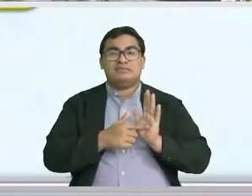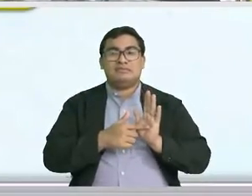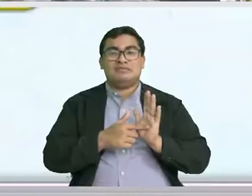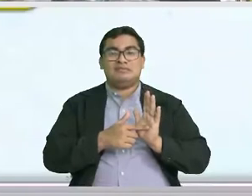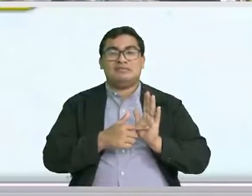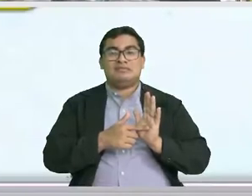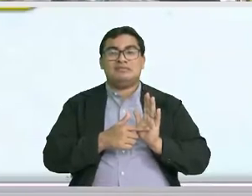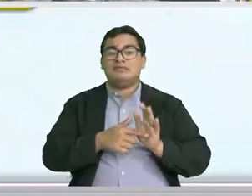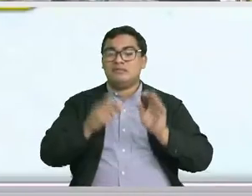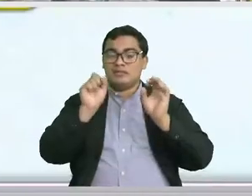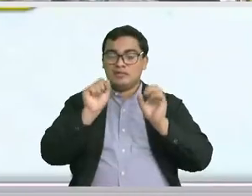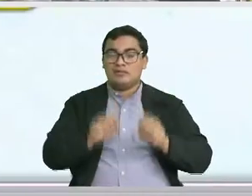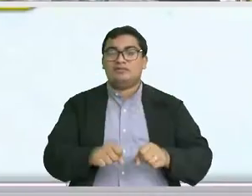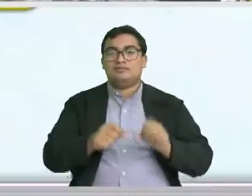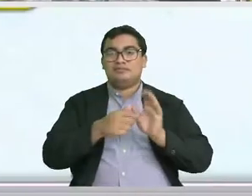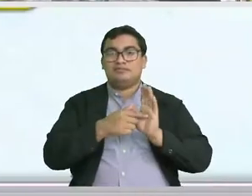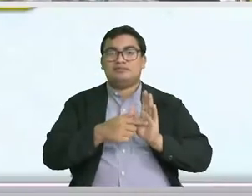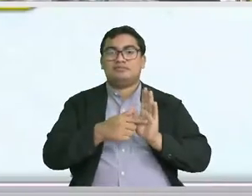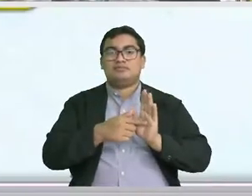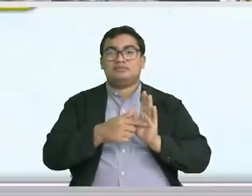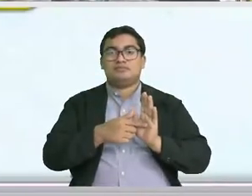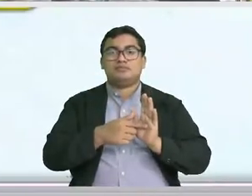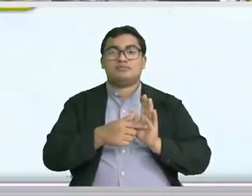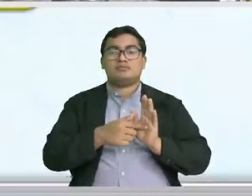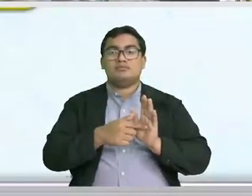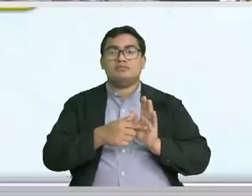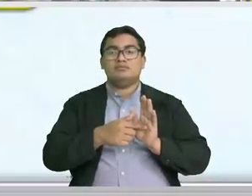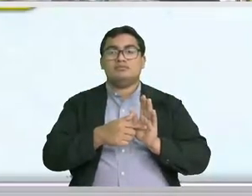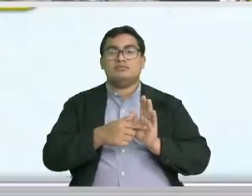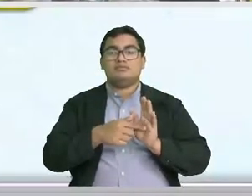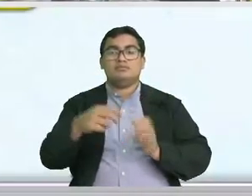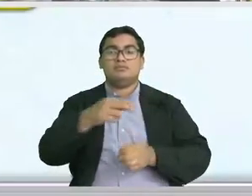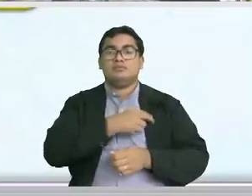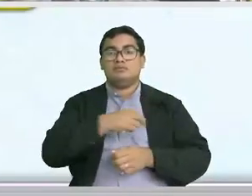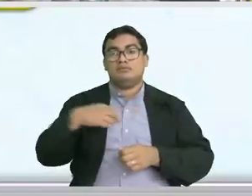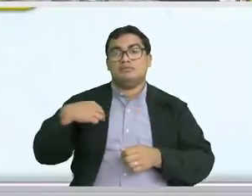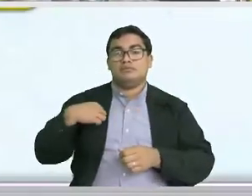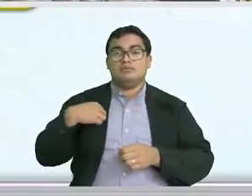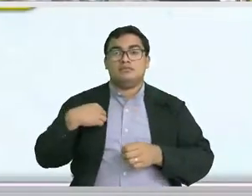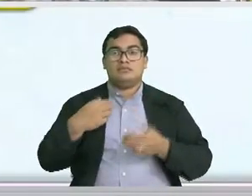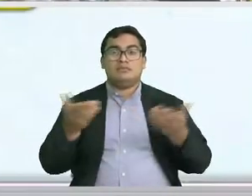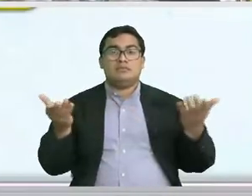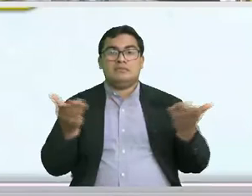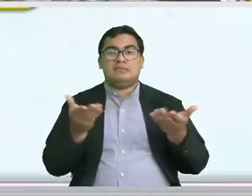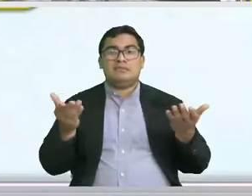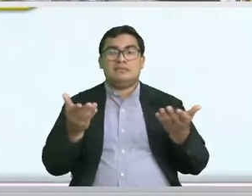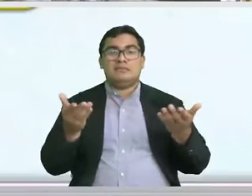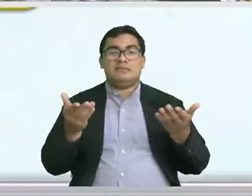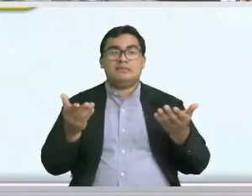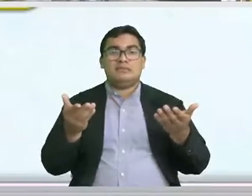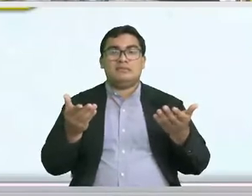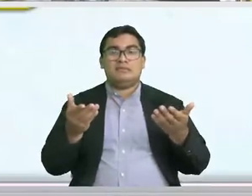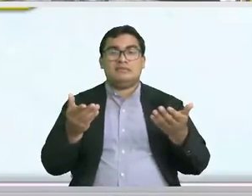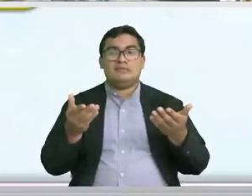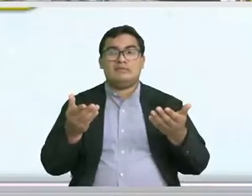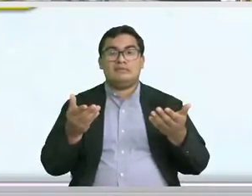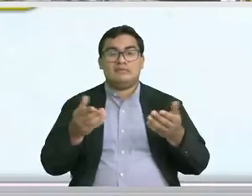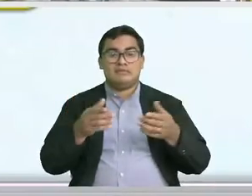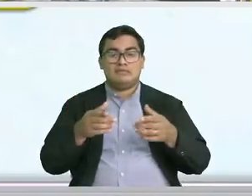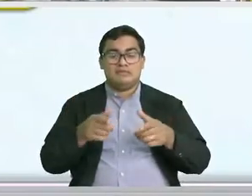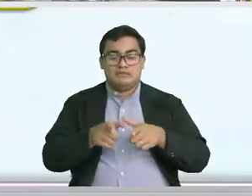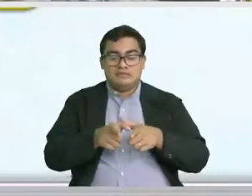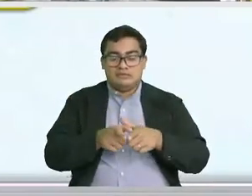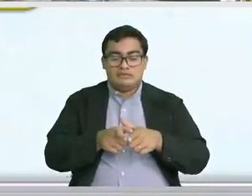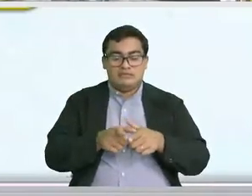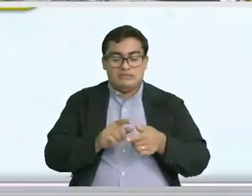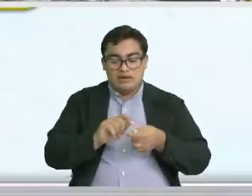yo decía, se puede hacer o crear por cirugía una vagina que